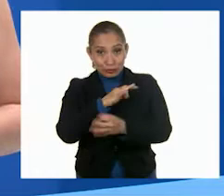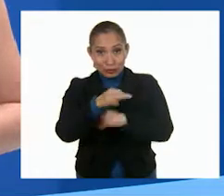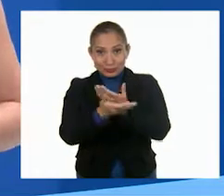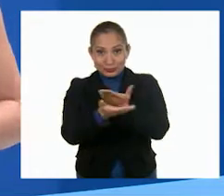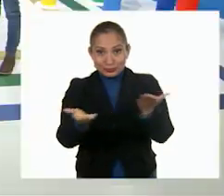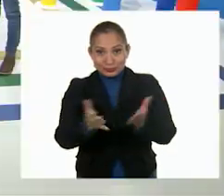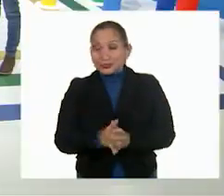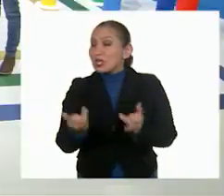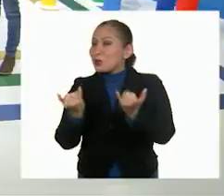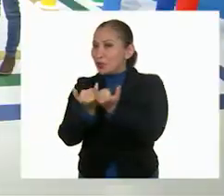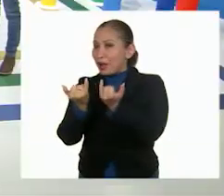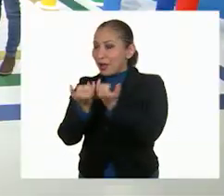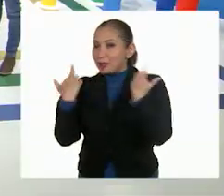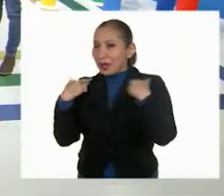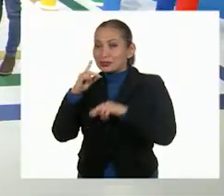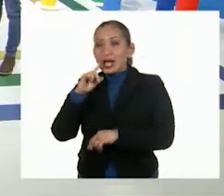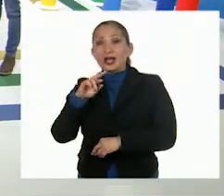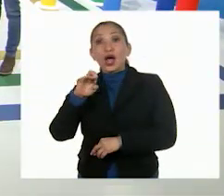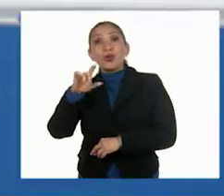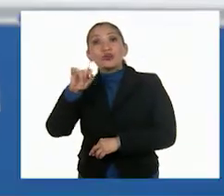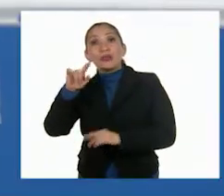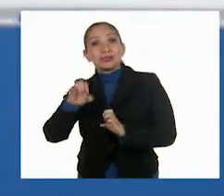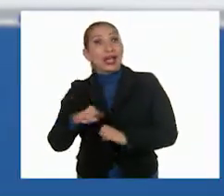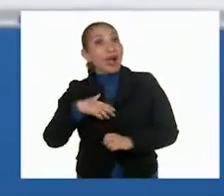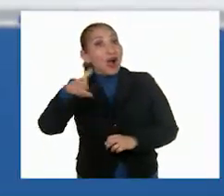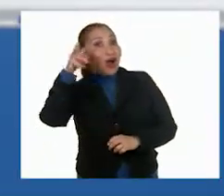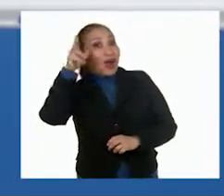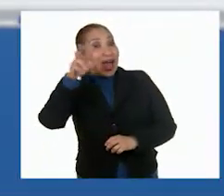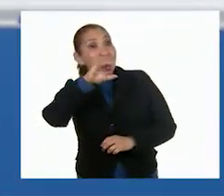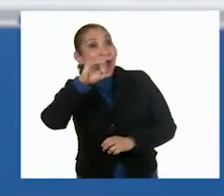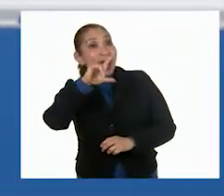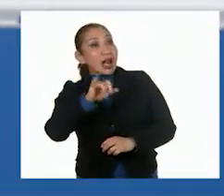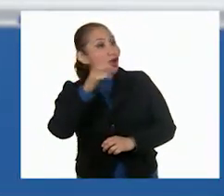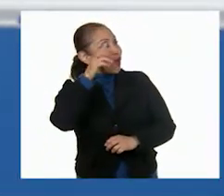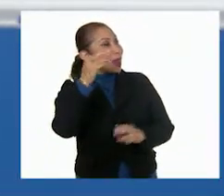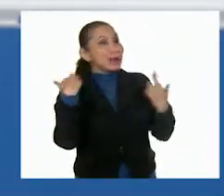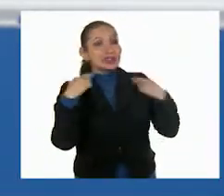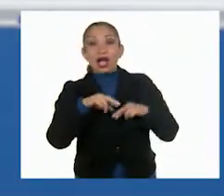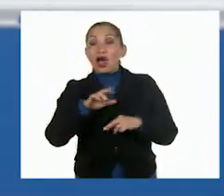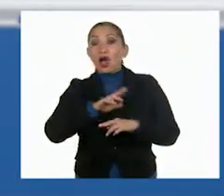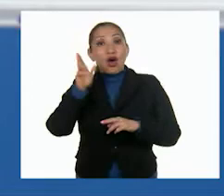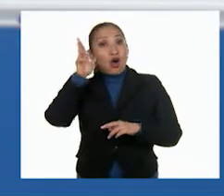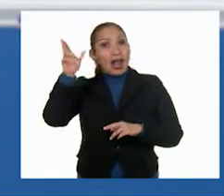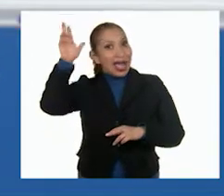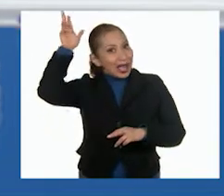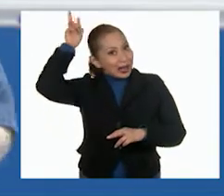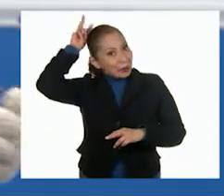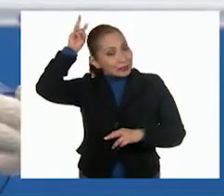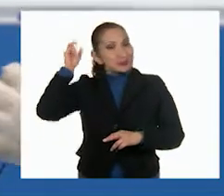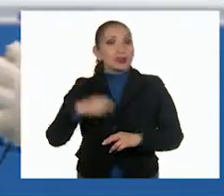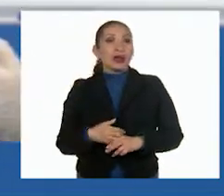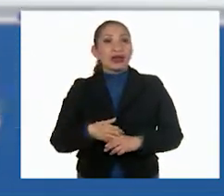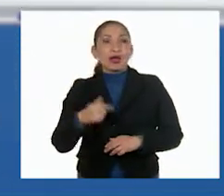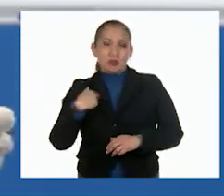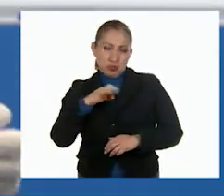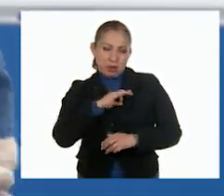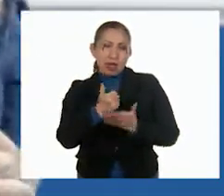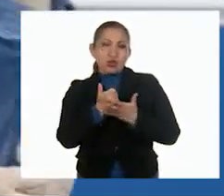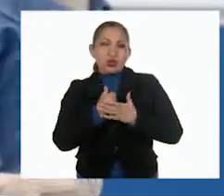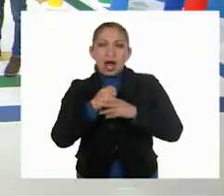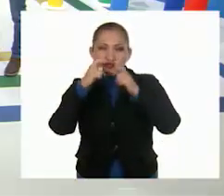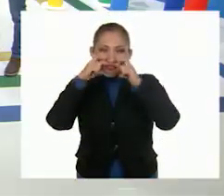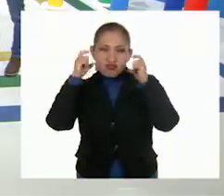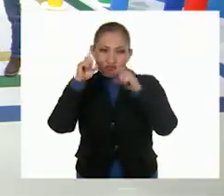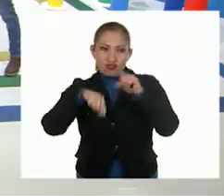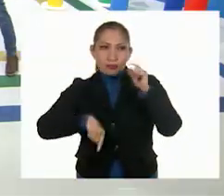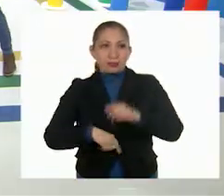ustedes. Igualmente, maestra. Raulito, ¿cómo estás? Hola, Juan Carlos. Hola, maestra. Hola, Raulito. Muy bien. Ay, ¿me puedes ayudar con mi